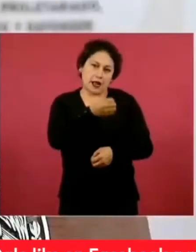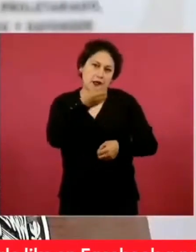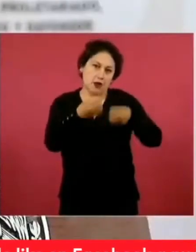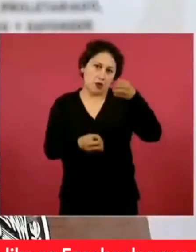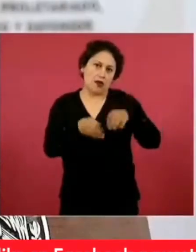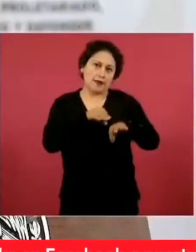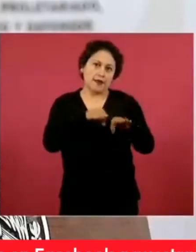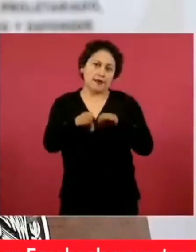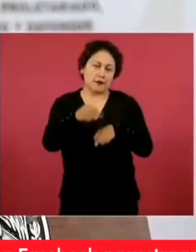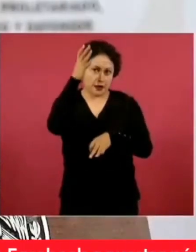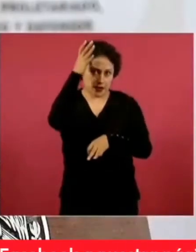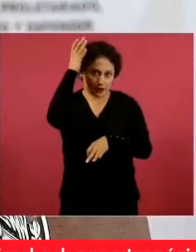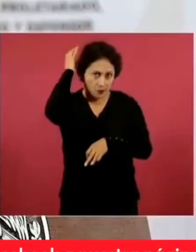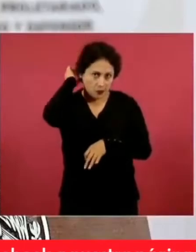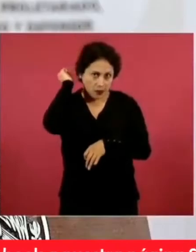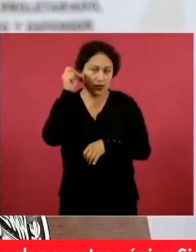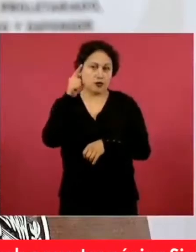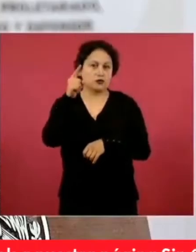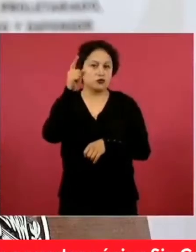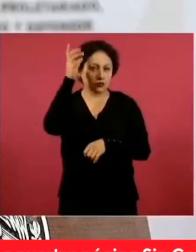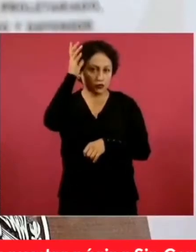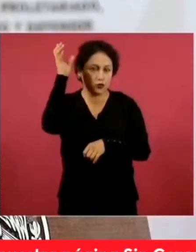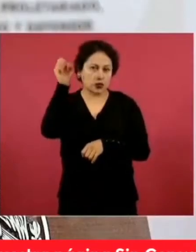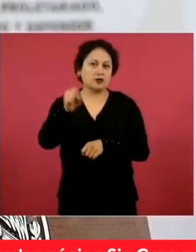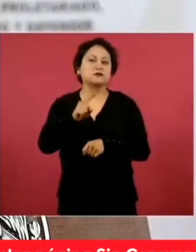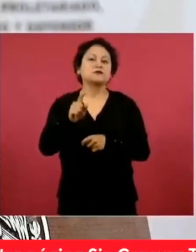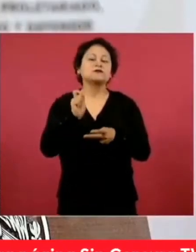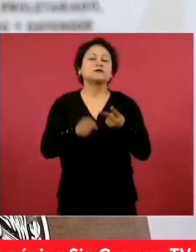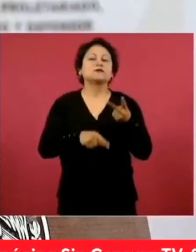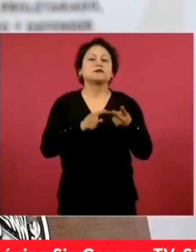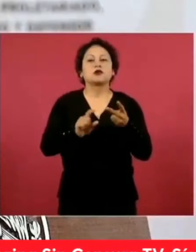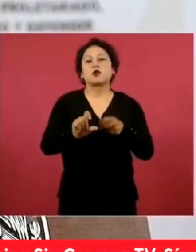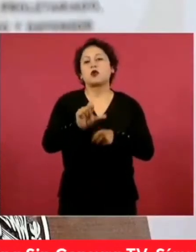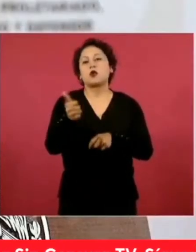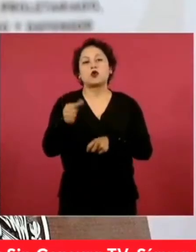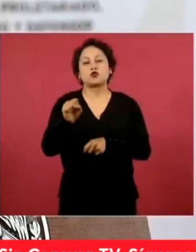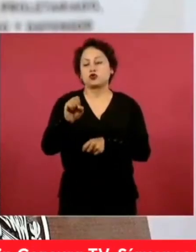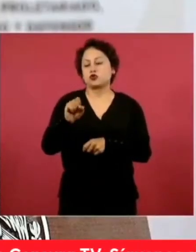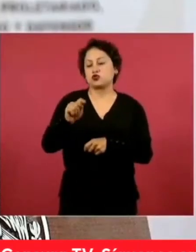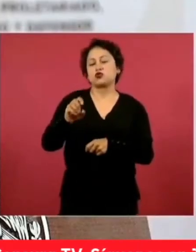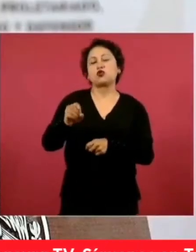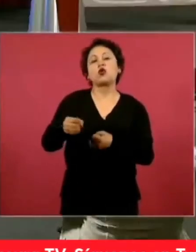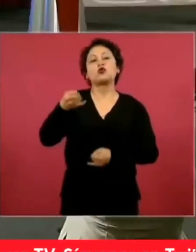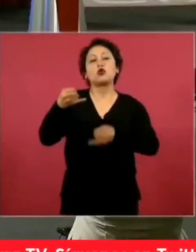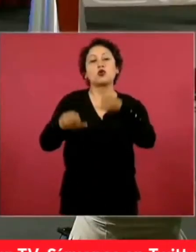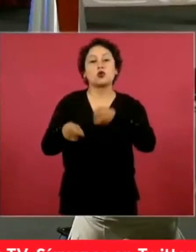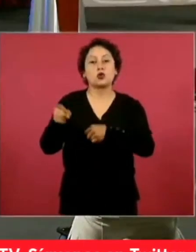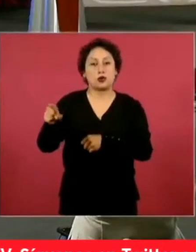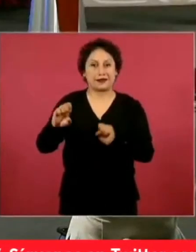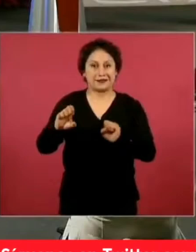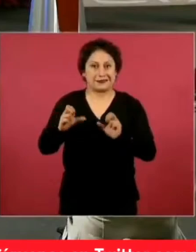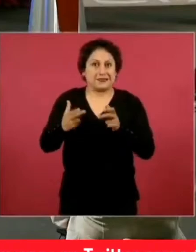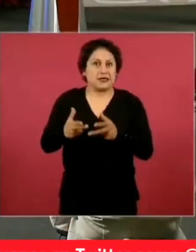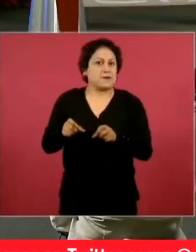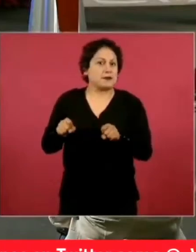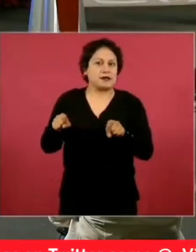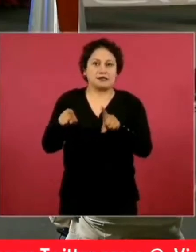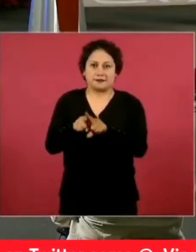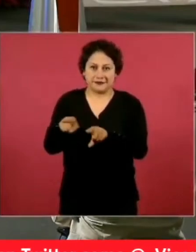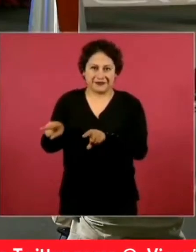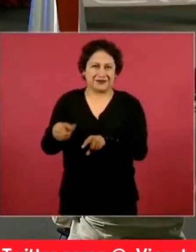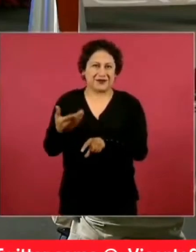el de Felipe Consuelo Soto, juez tercero de distrito de amparo y juicios federales en Chiapas, que otorgó el amparo, del